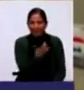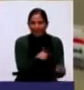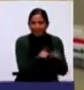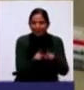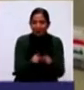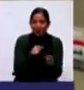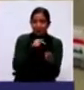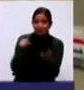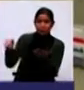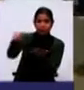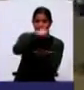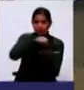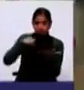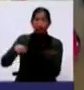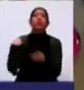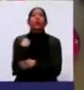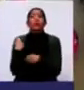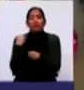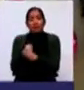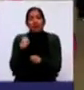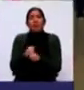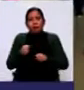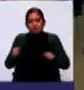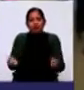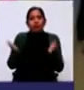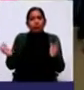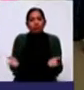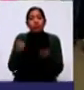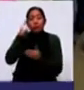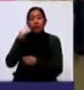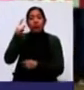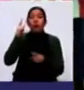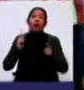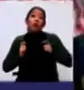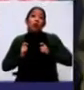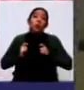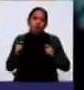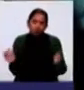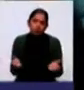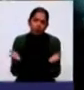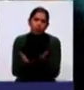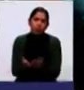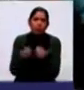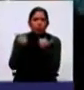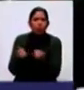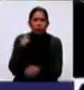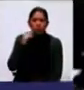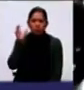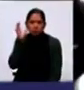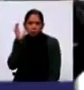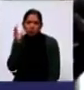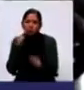trabajos que estamos desarrollando y otros más para reactivar el sector turístico. Hoy día escuchaba una noticia, por ejemplo,